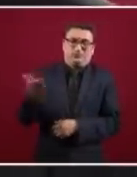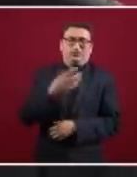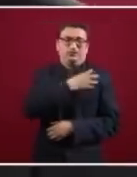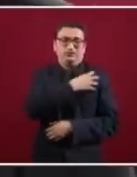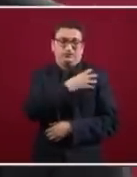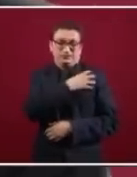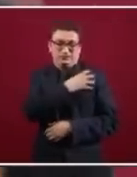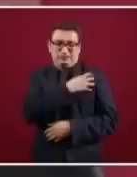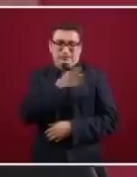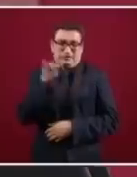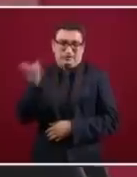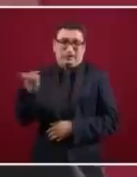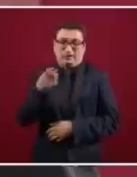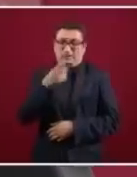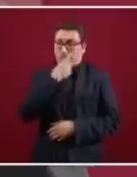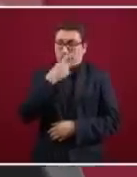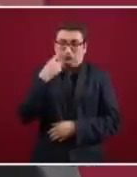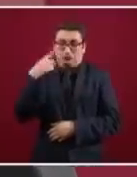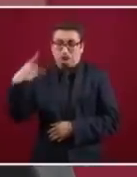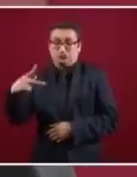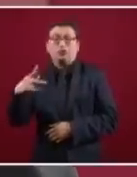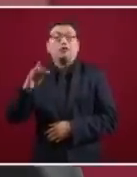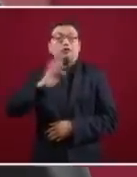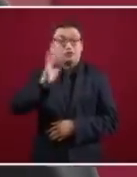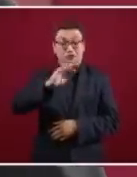y otros a lo mejor